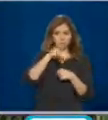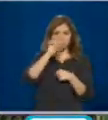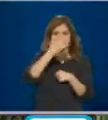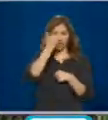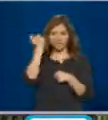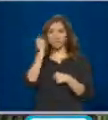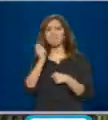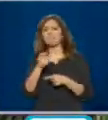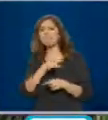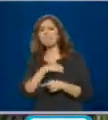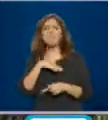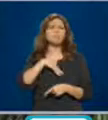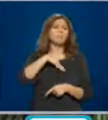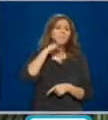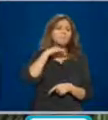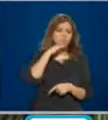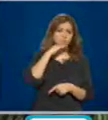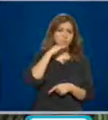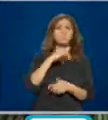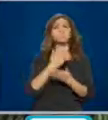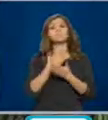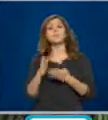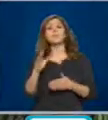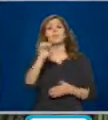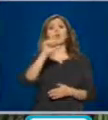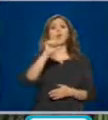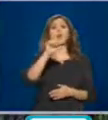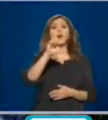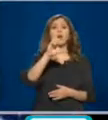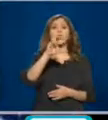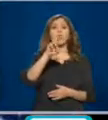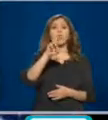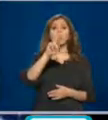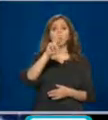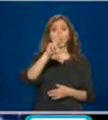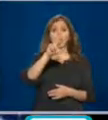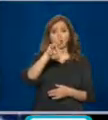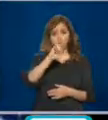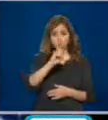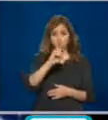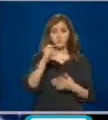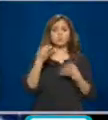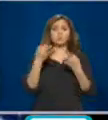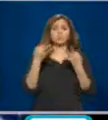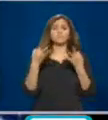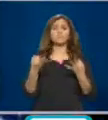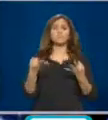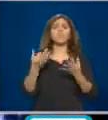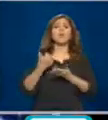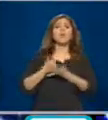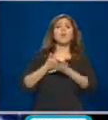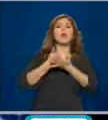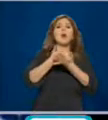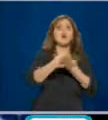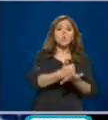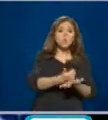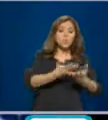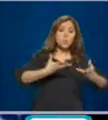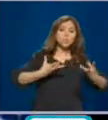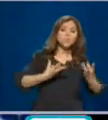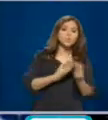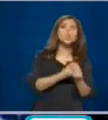los hijos, con la familia. Acuario, sí, tu vida sentimental, con la meditación